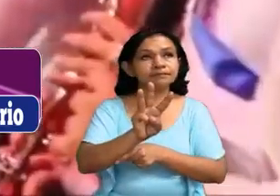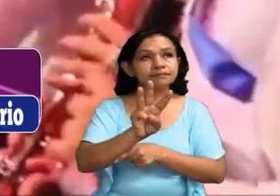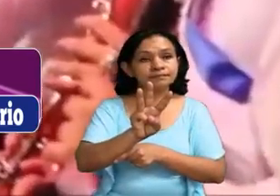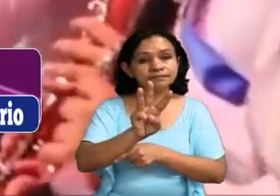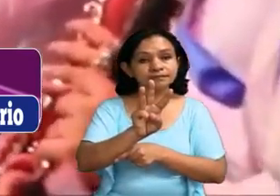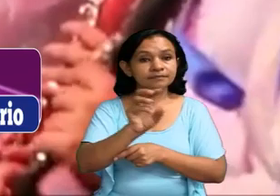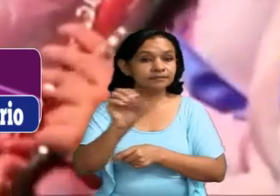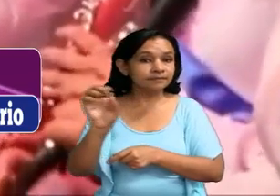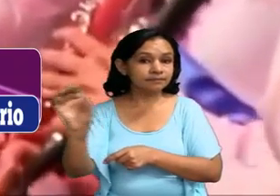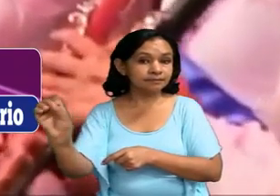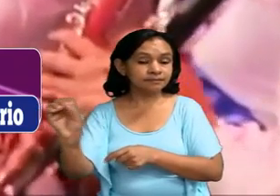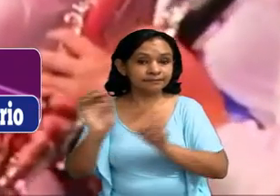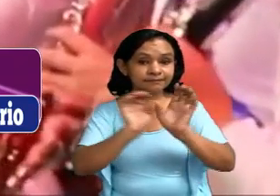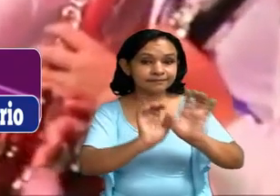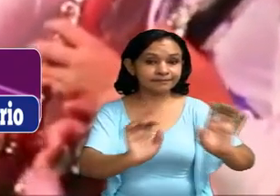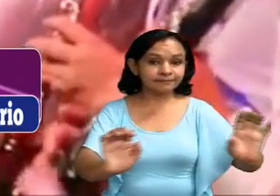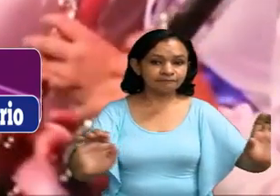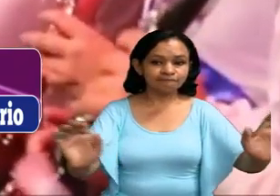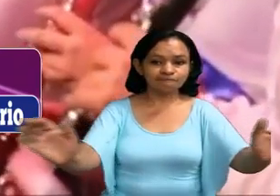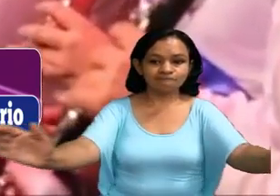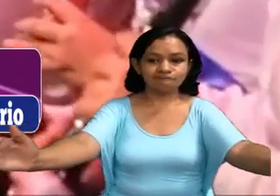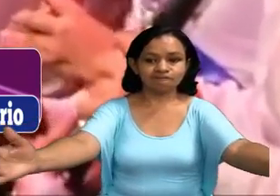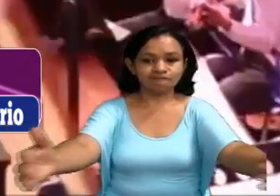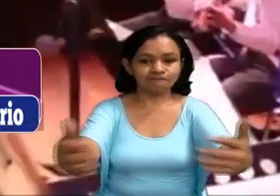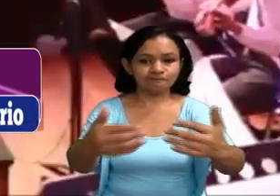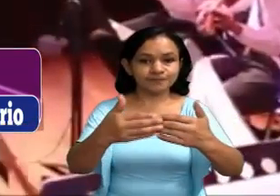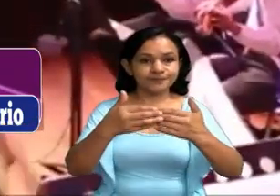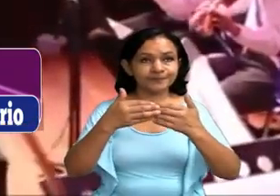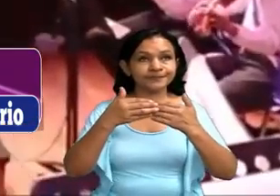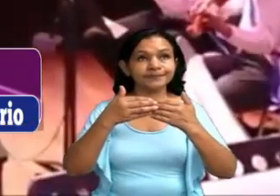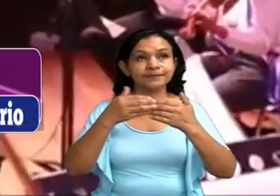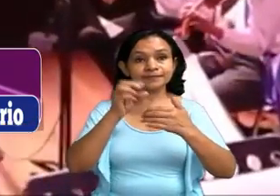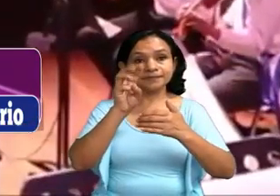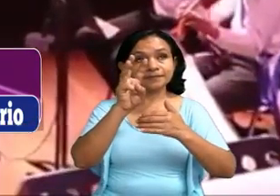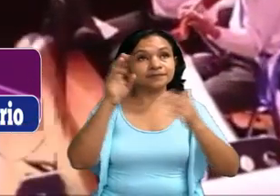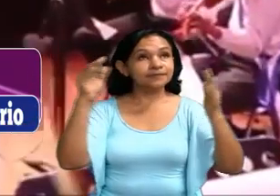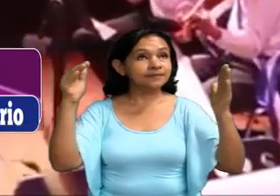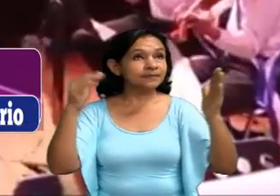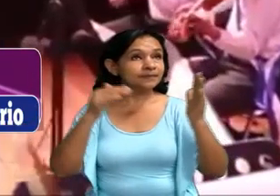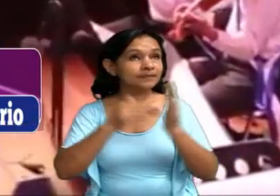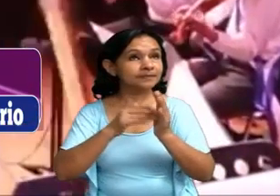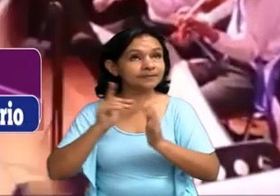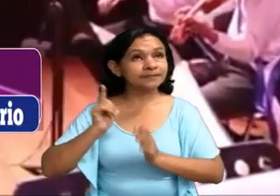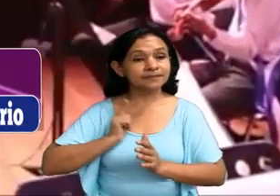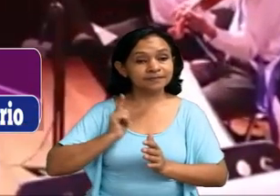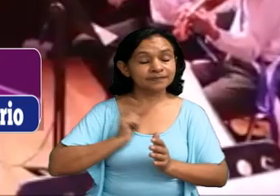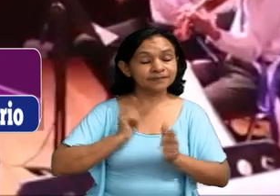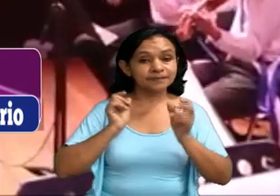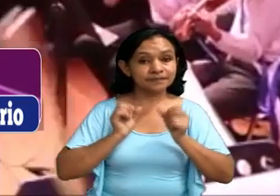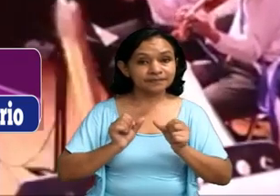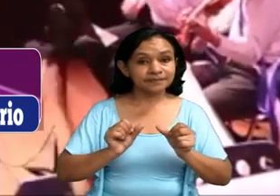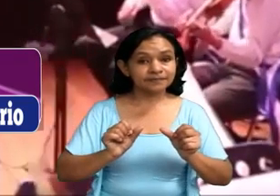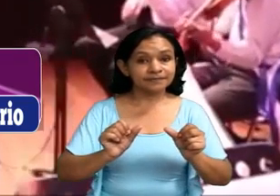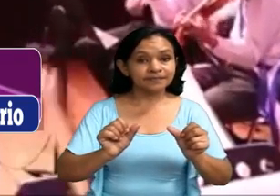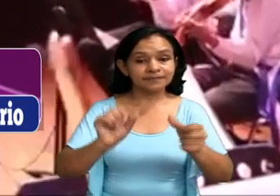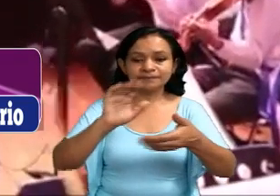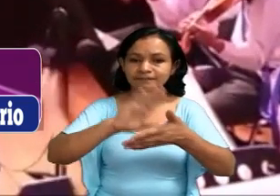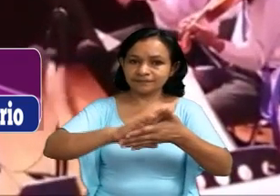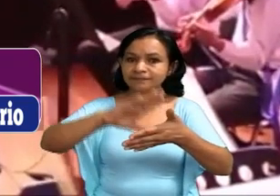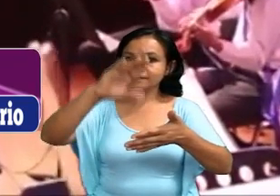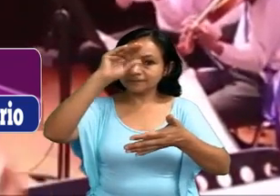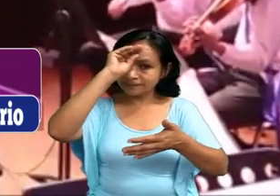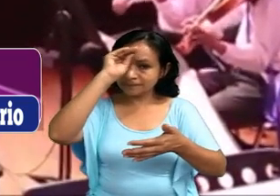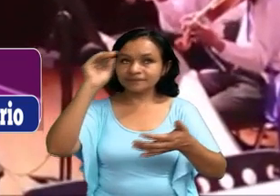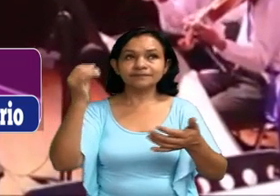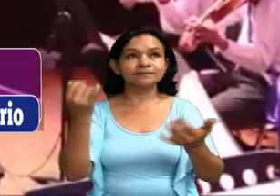300 niños que vamos a absorber de los casi 3.000 que tenemos. Para darle una continuidad en cuanto a la formación. Claro,